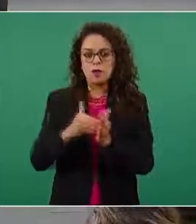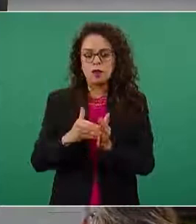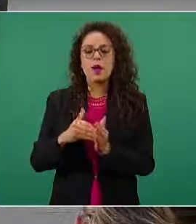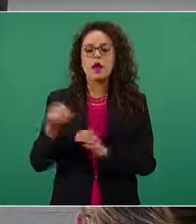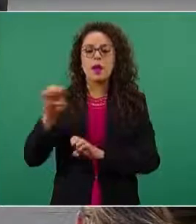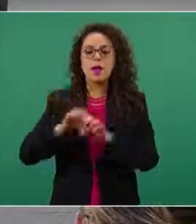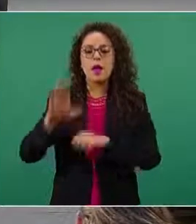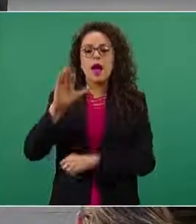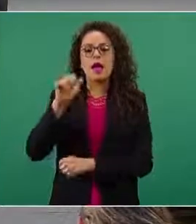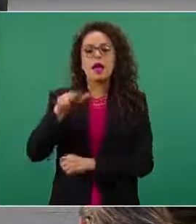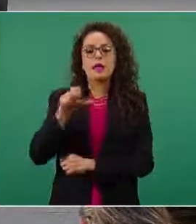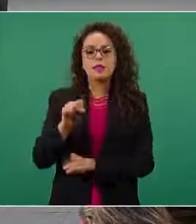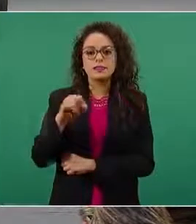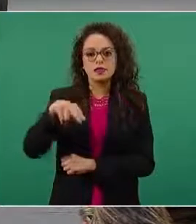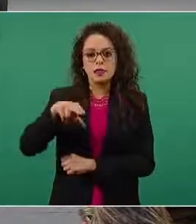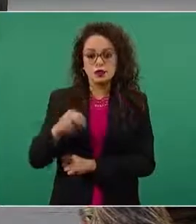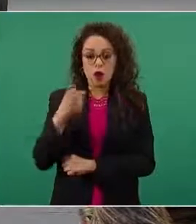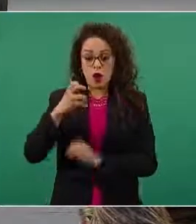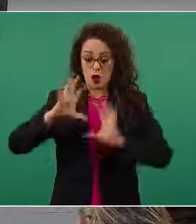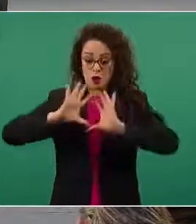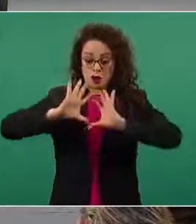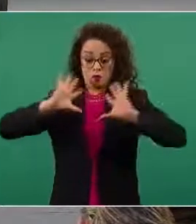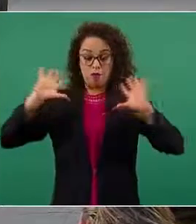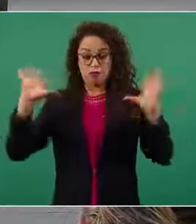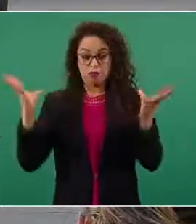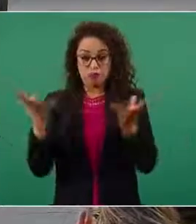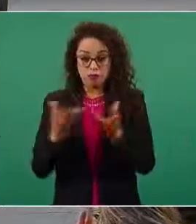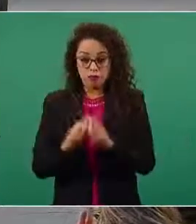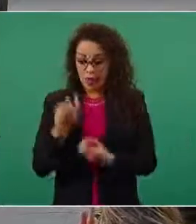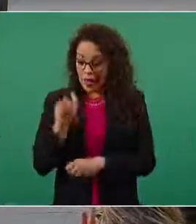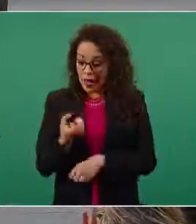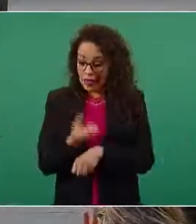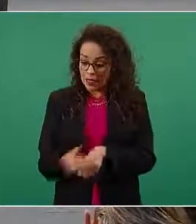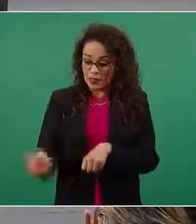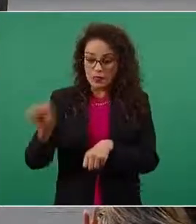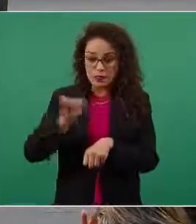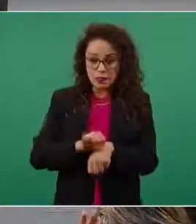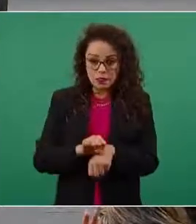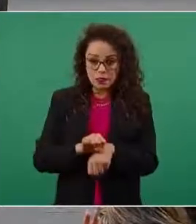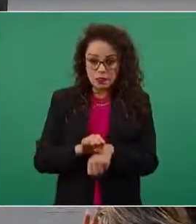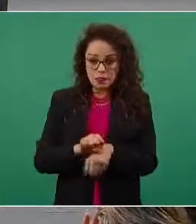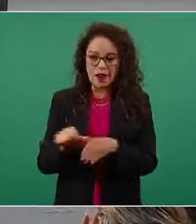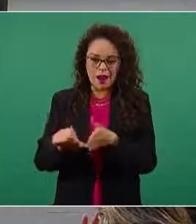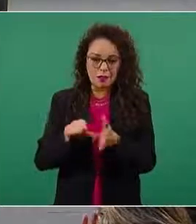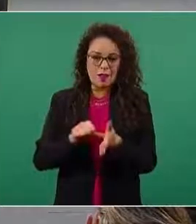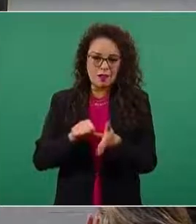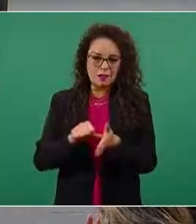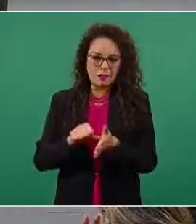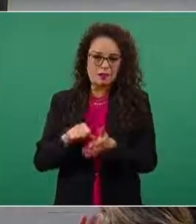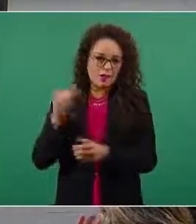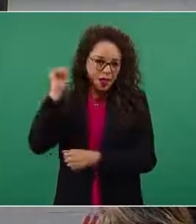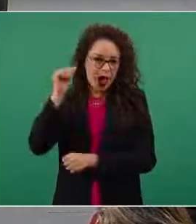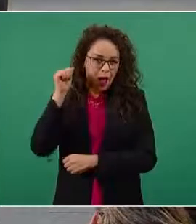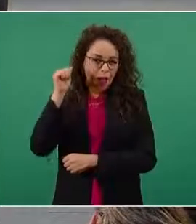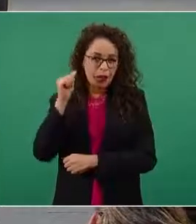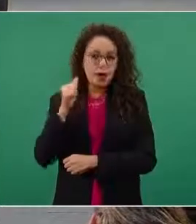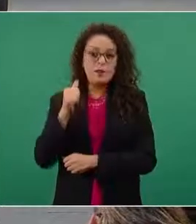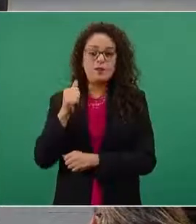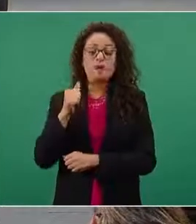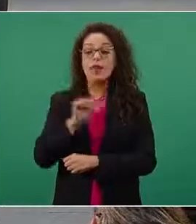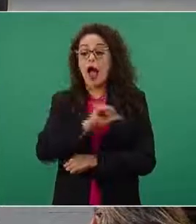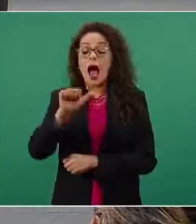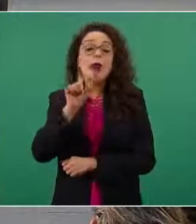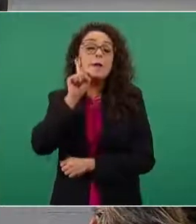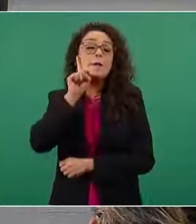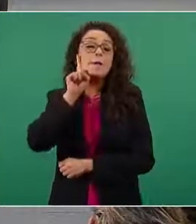Con esta suma de lo que va de esta semana de abril hacia el día de mañana, se